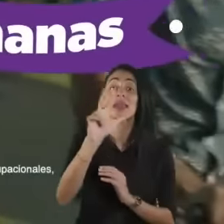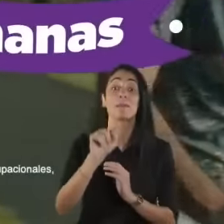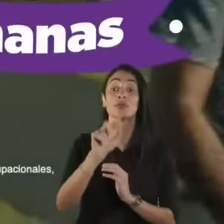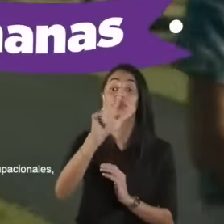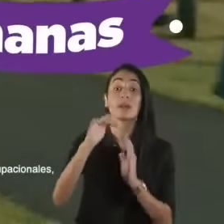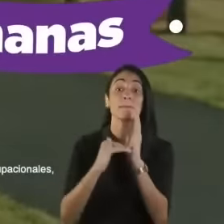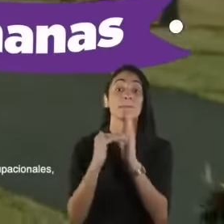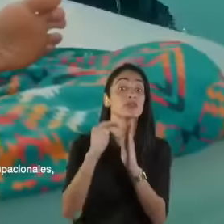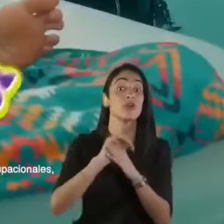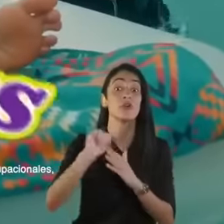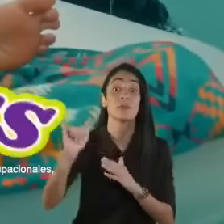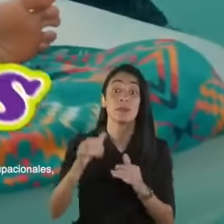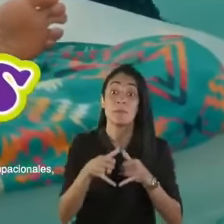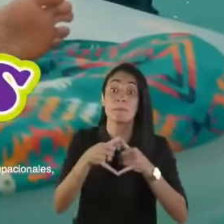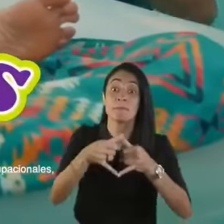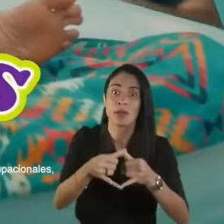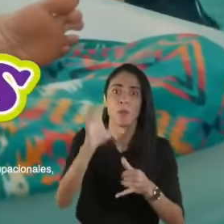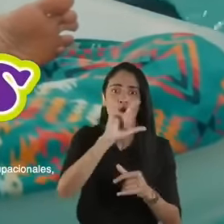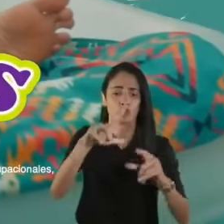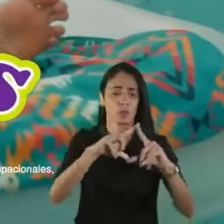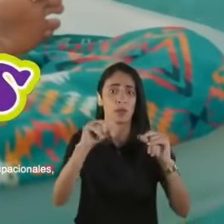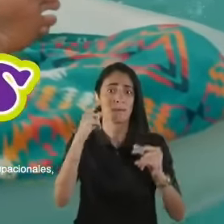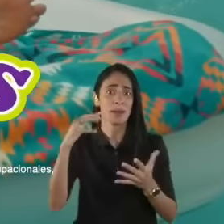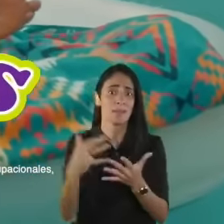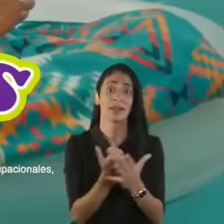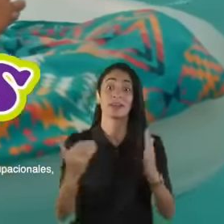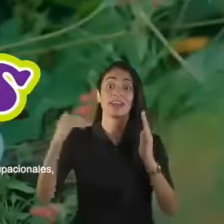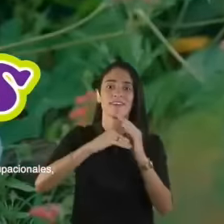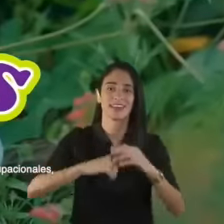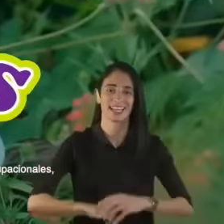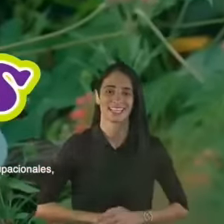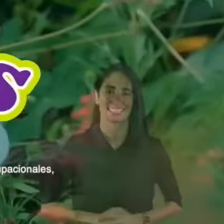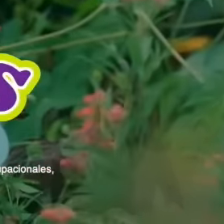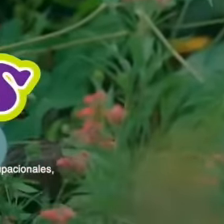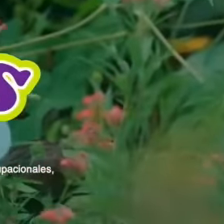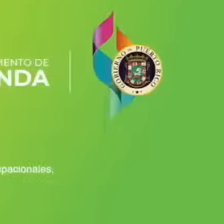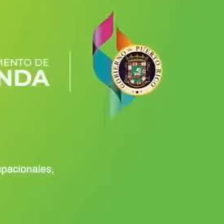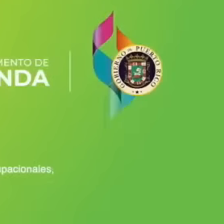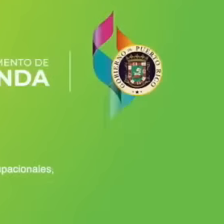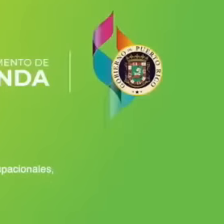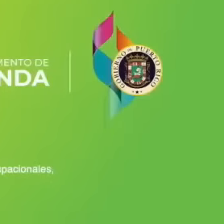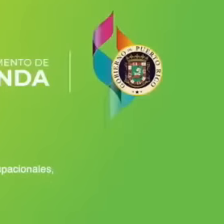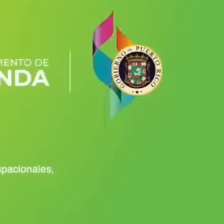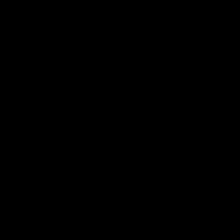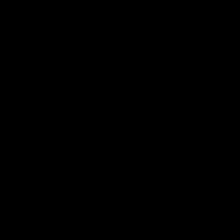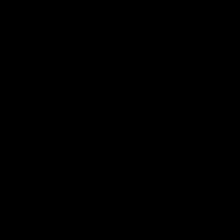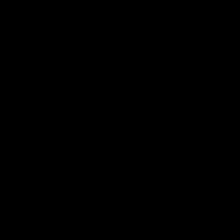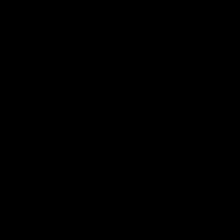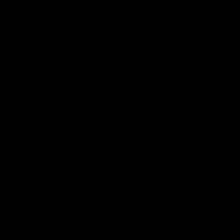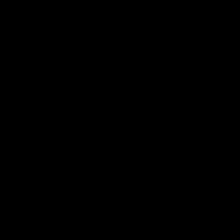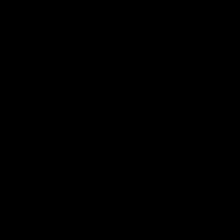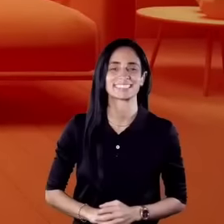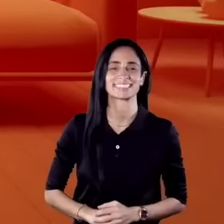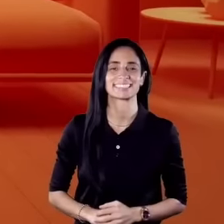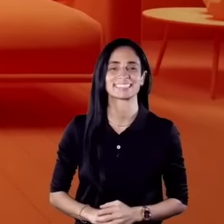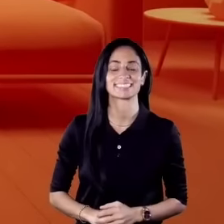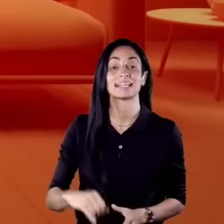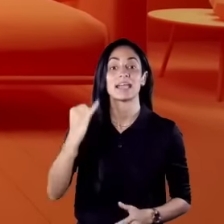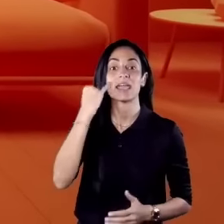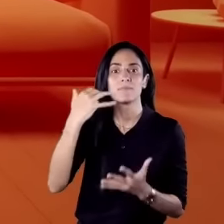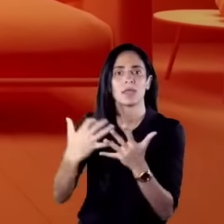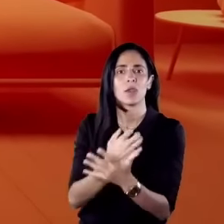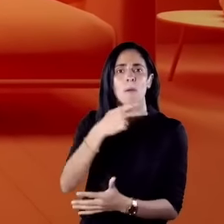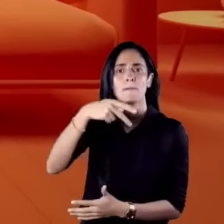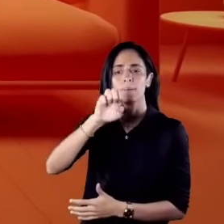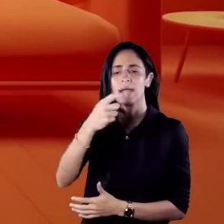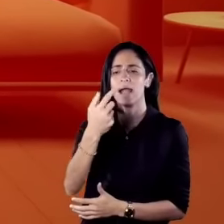partes, repartiendo más de 3.3 millones en premios. Busca tu billete para que te pegues otra vez. Si yo me pego en